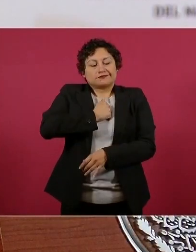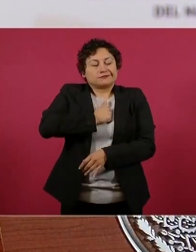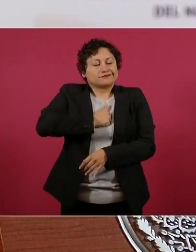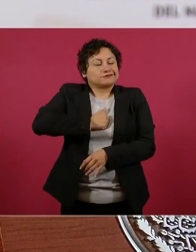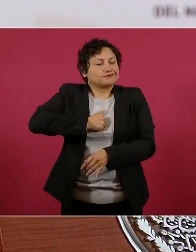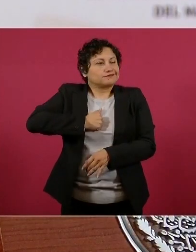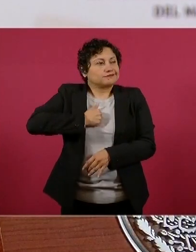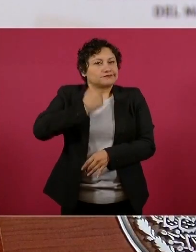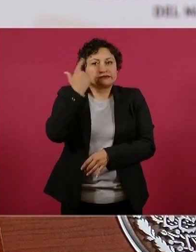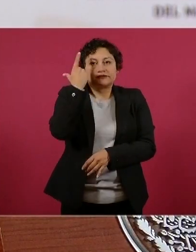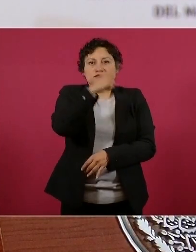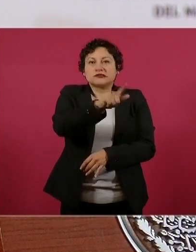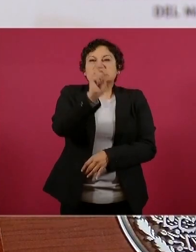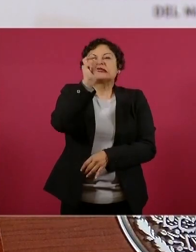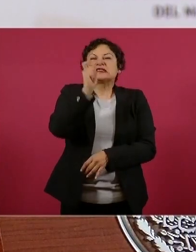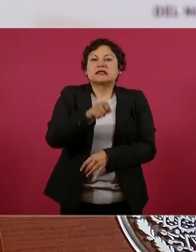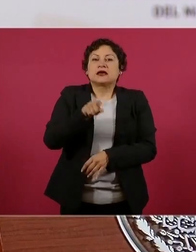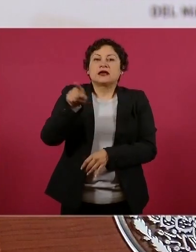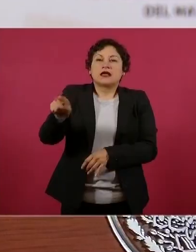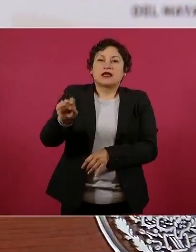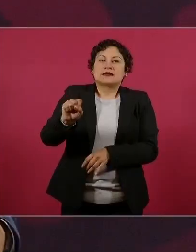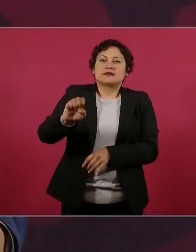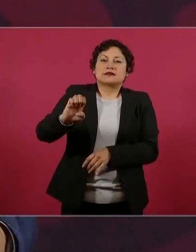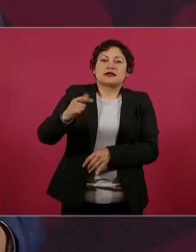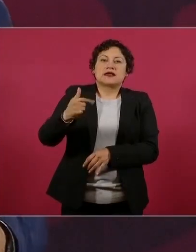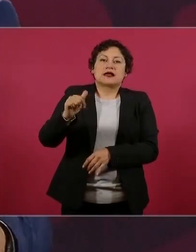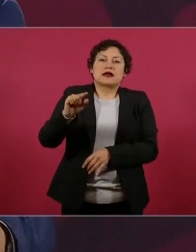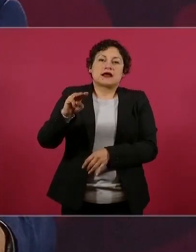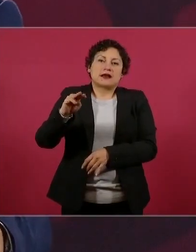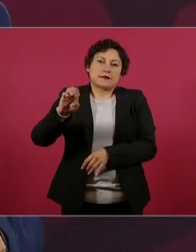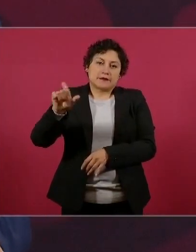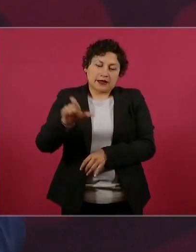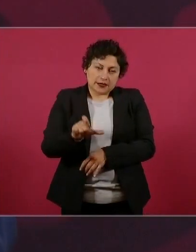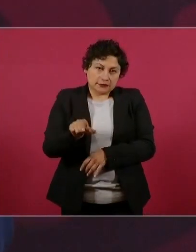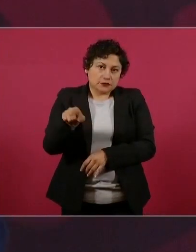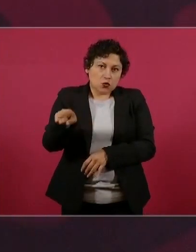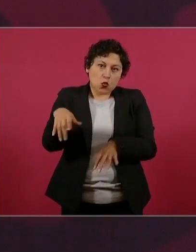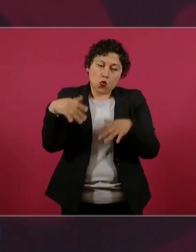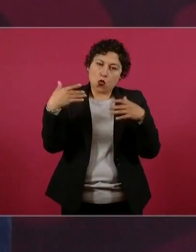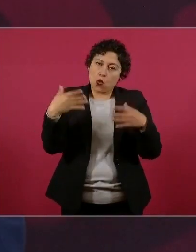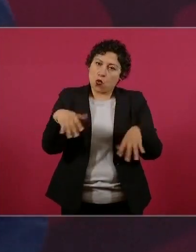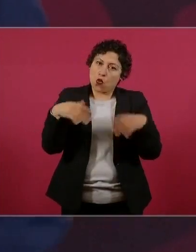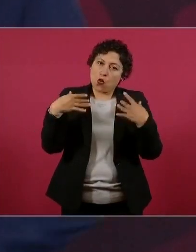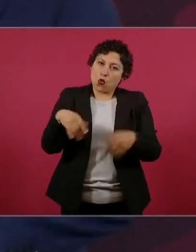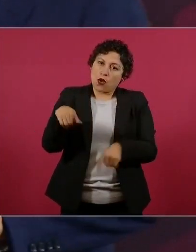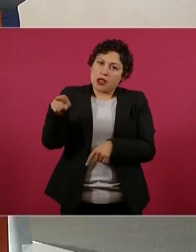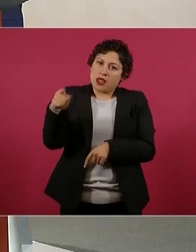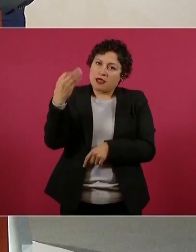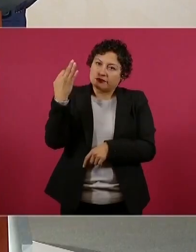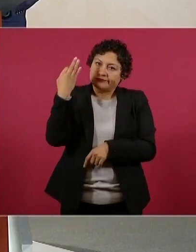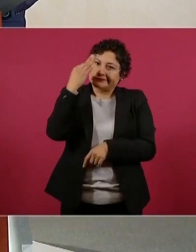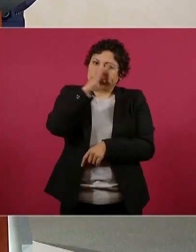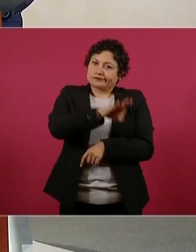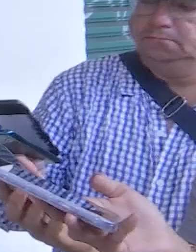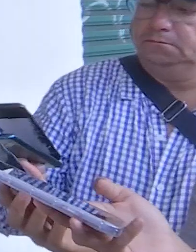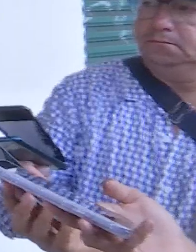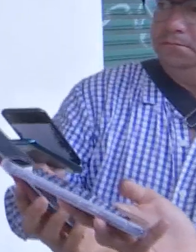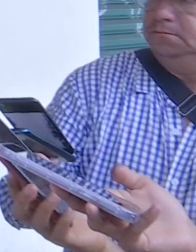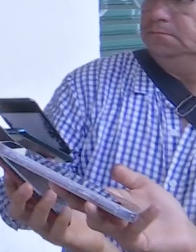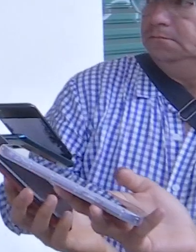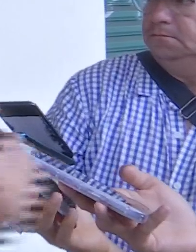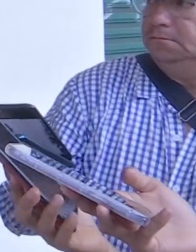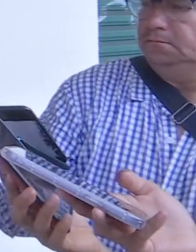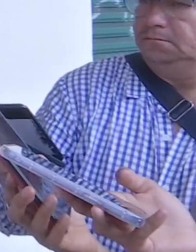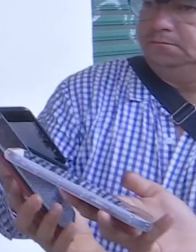López Obrador ha enviado. Consideró que el tema sobre la presunta sobrerrepresentación en el Congreso no tiene debate. La